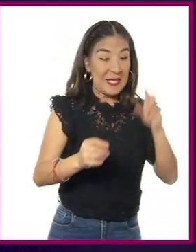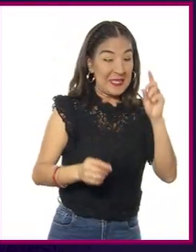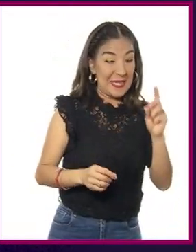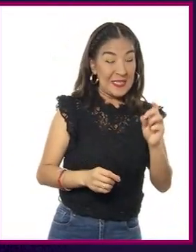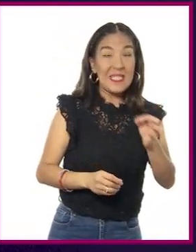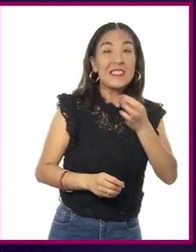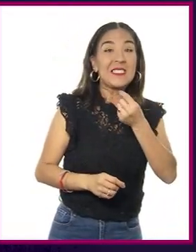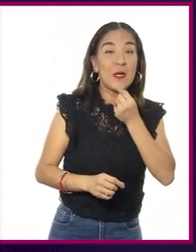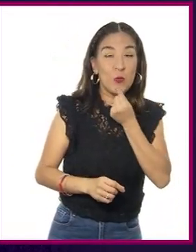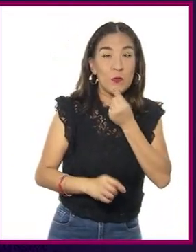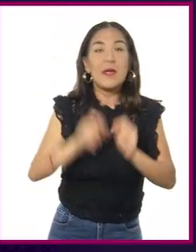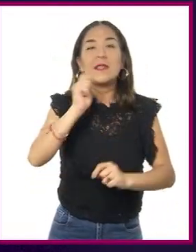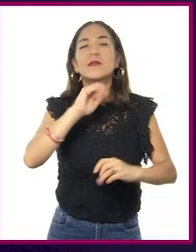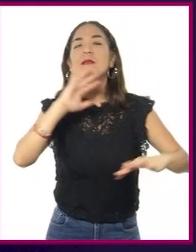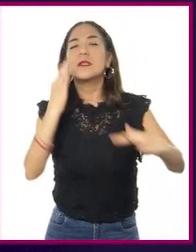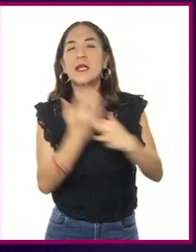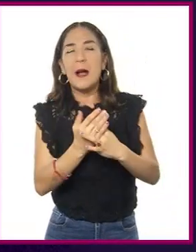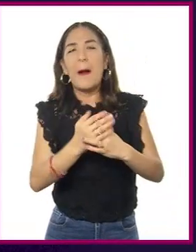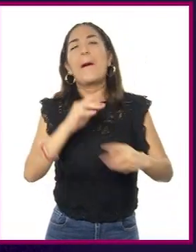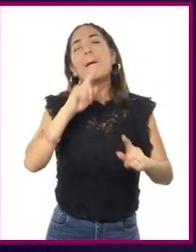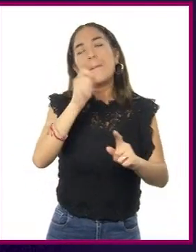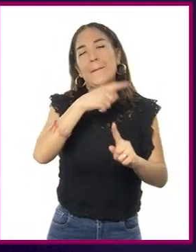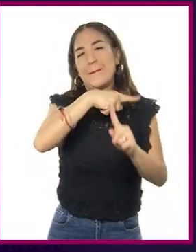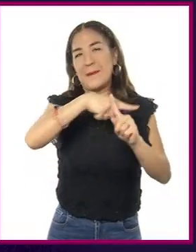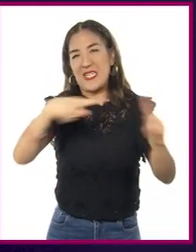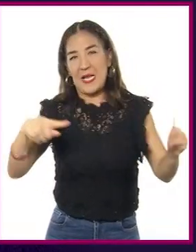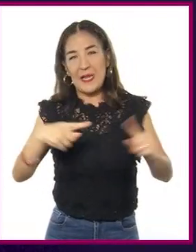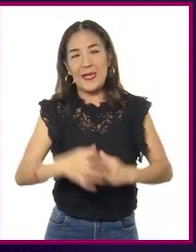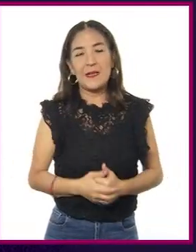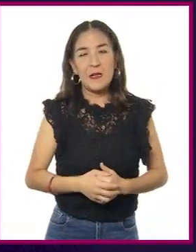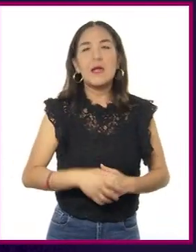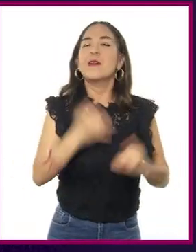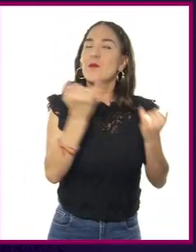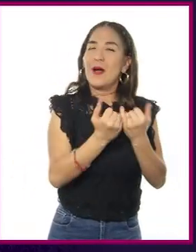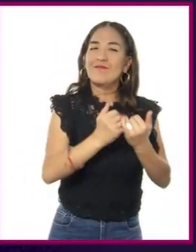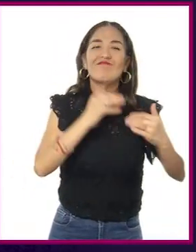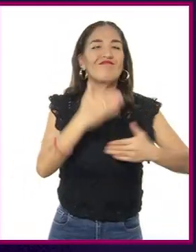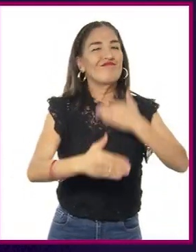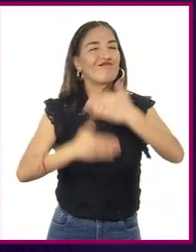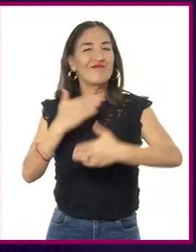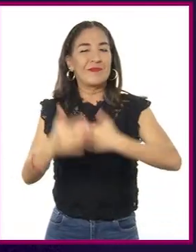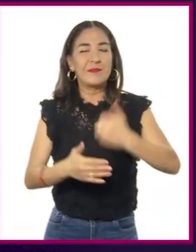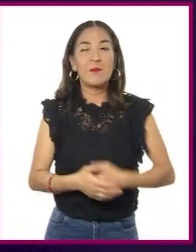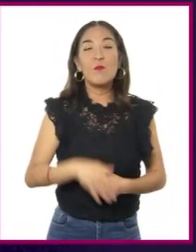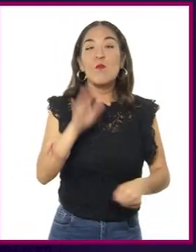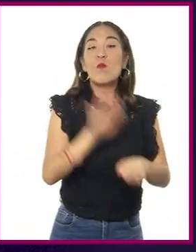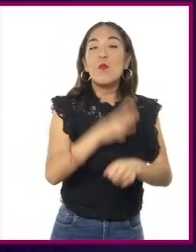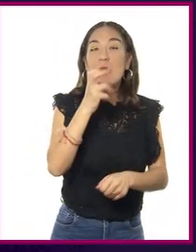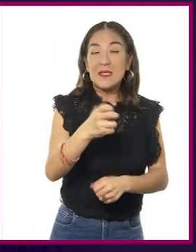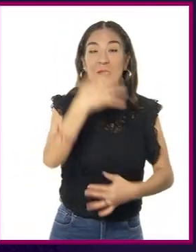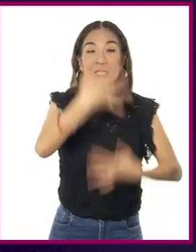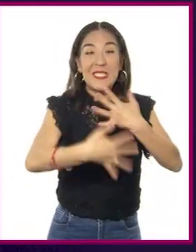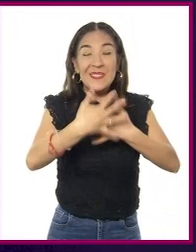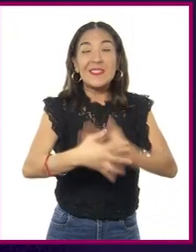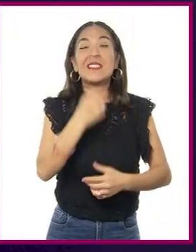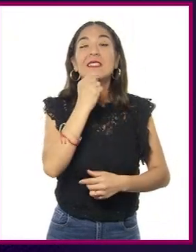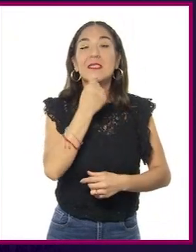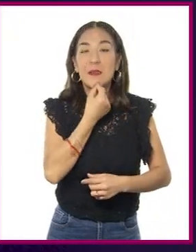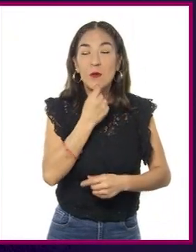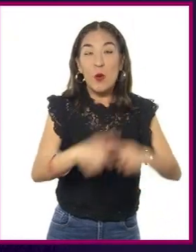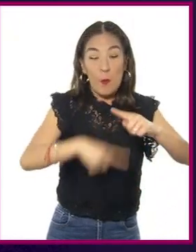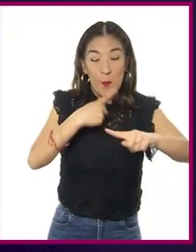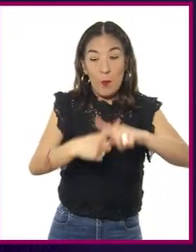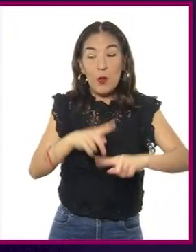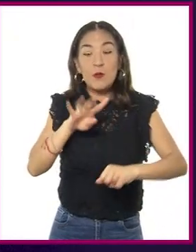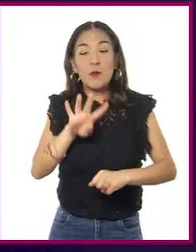a 2/4 partes o a la mitad. Y así sucesivamente. Por lo que 15 segundos por